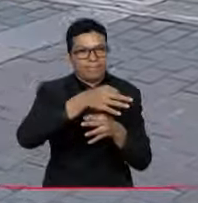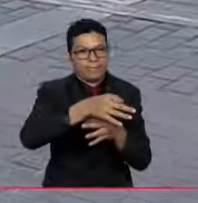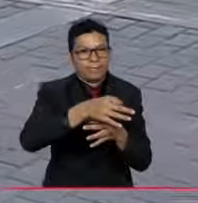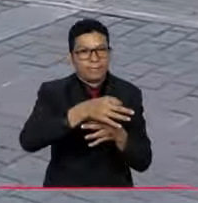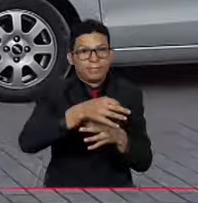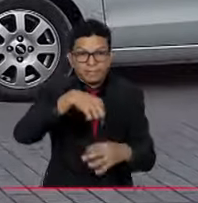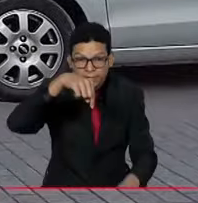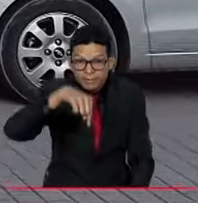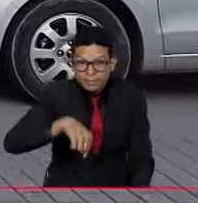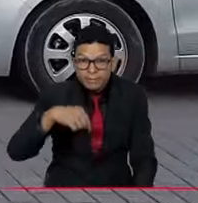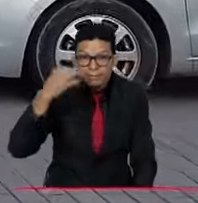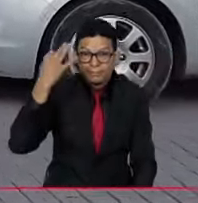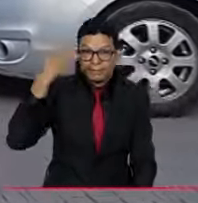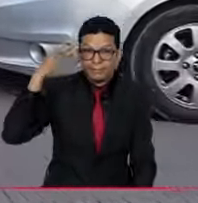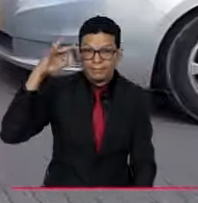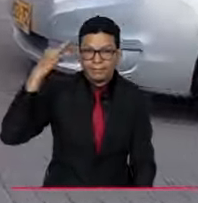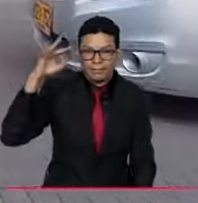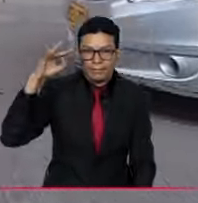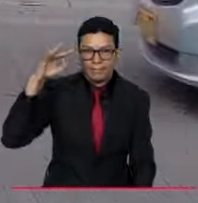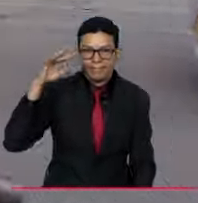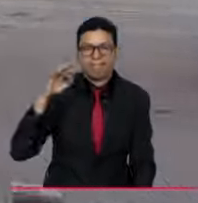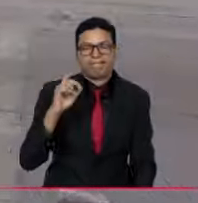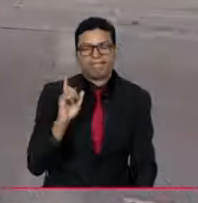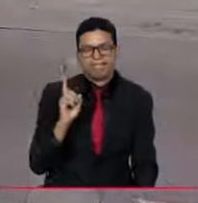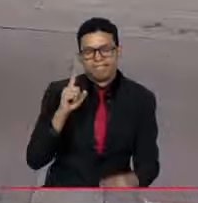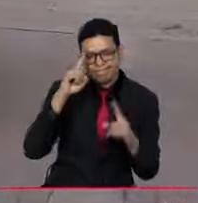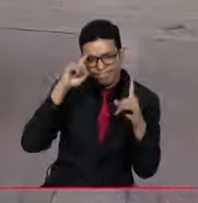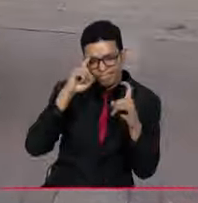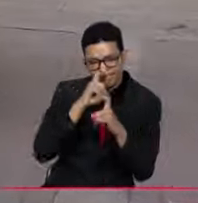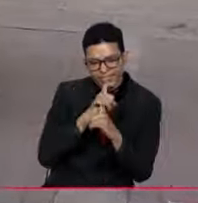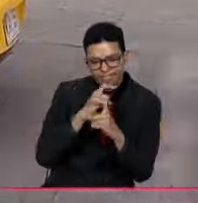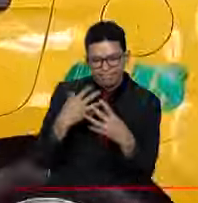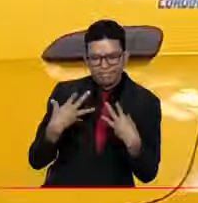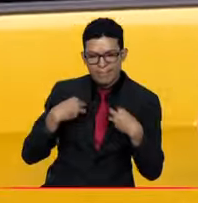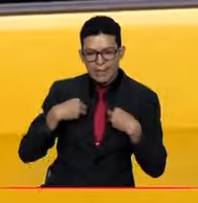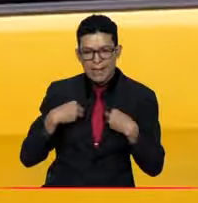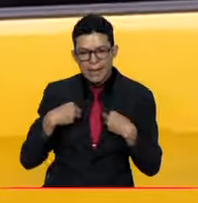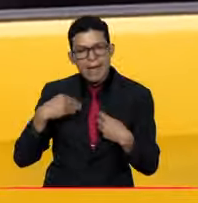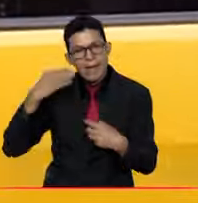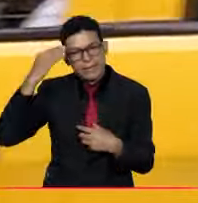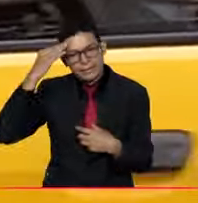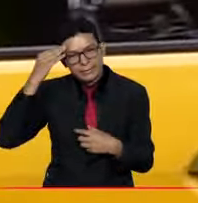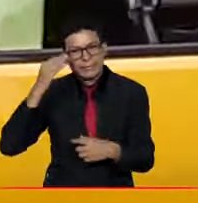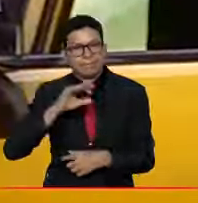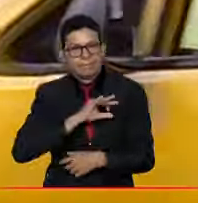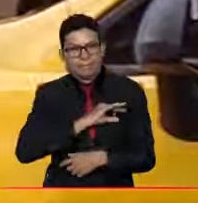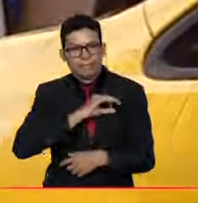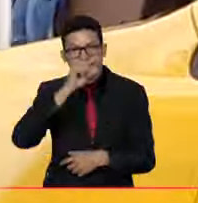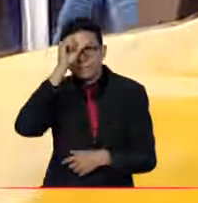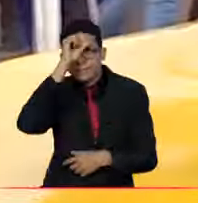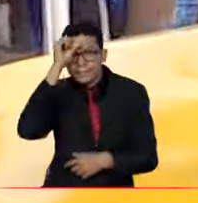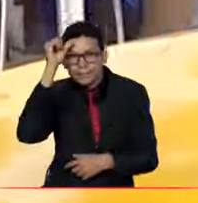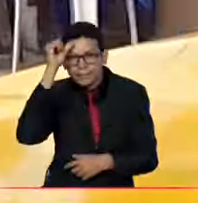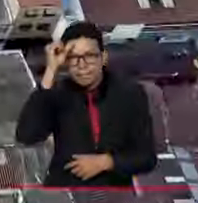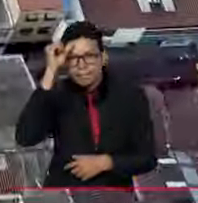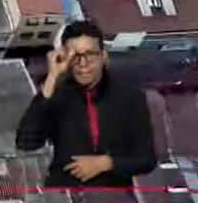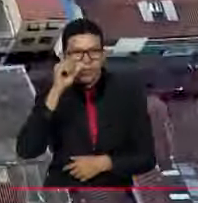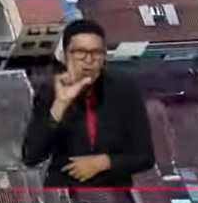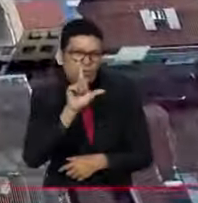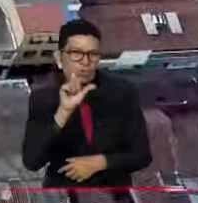En el caso de Palmira, y debido a esto, de este fin de semana y las actividades que de